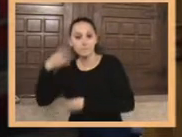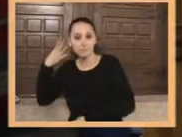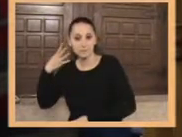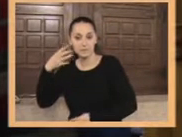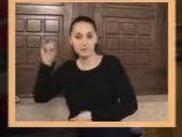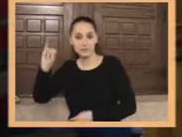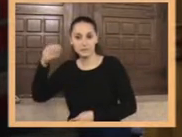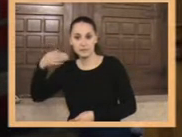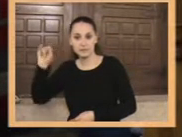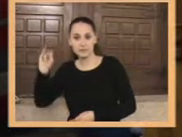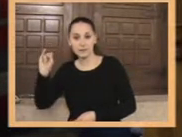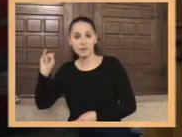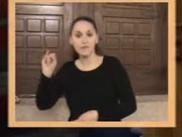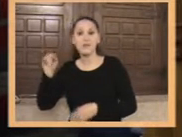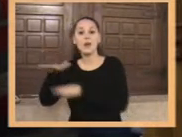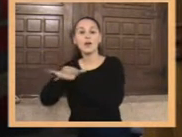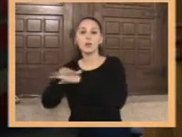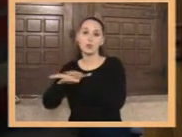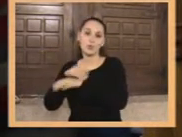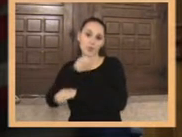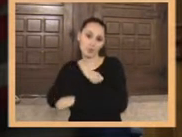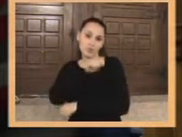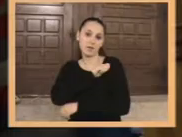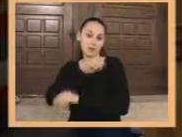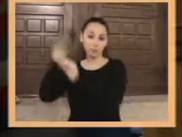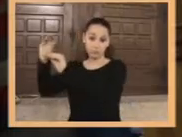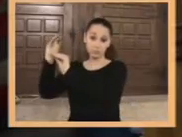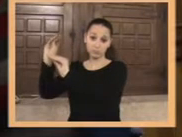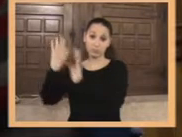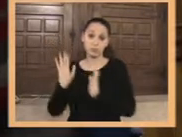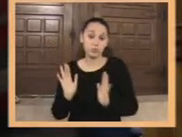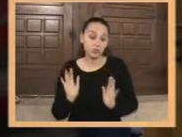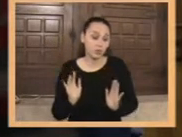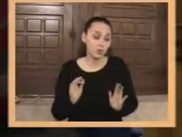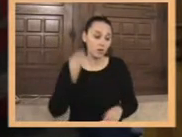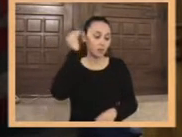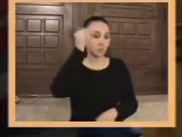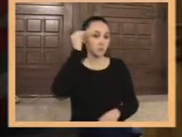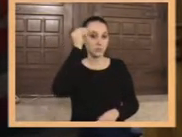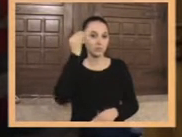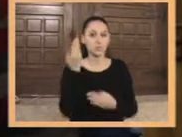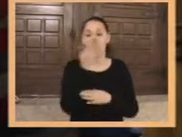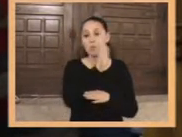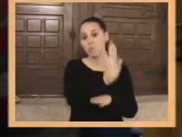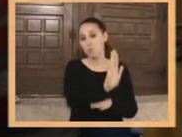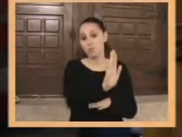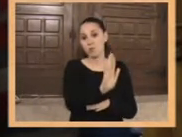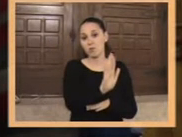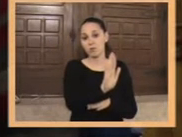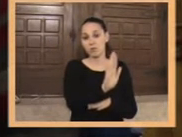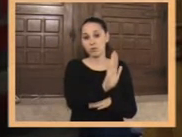del Gobierno Nacional, ¿no? Que entonces tampoco veo por qué tenemos que hacer esta